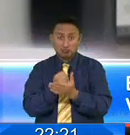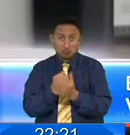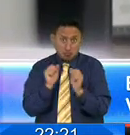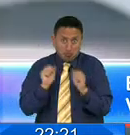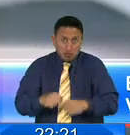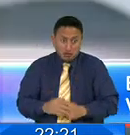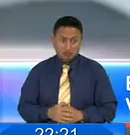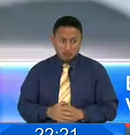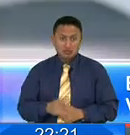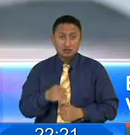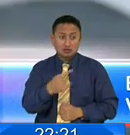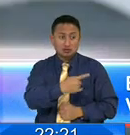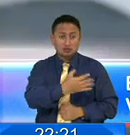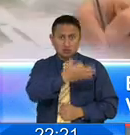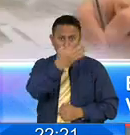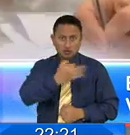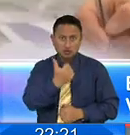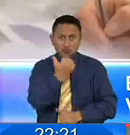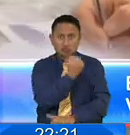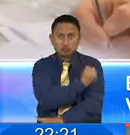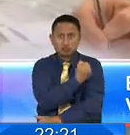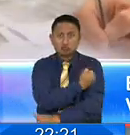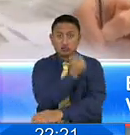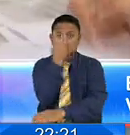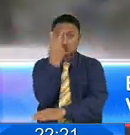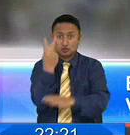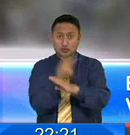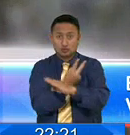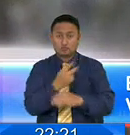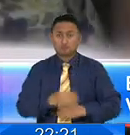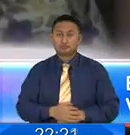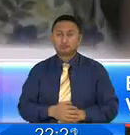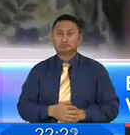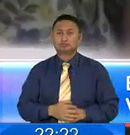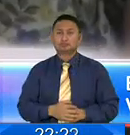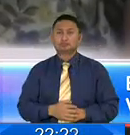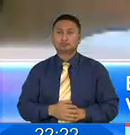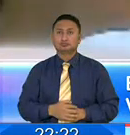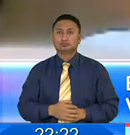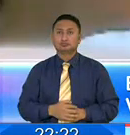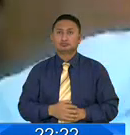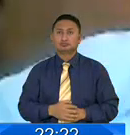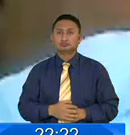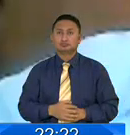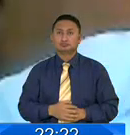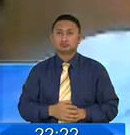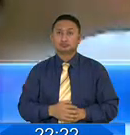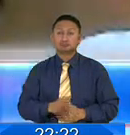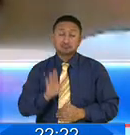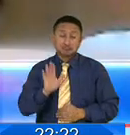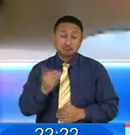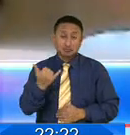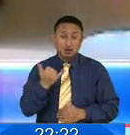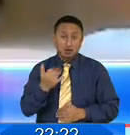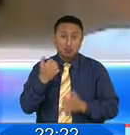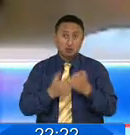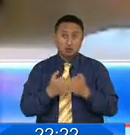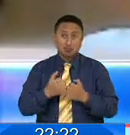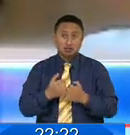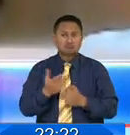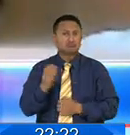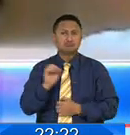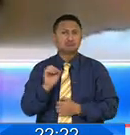para garantizar la aplicación oportuna de las dosis recomendadas. Al parecer no hay ningún problema